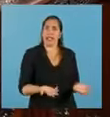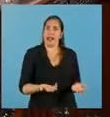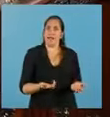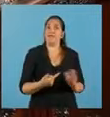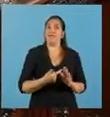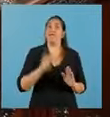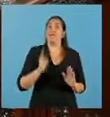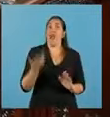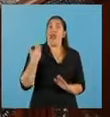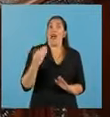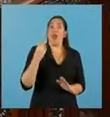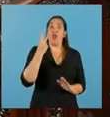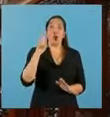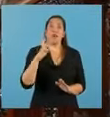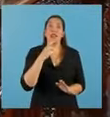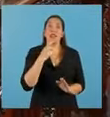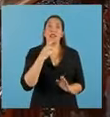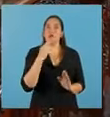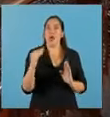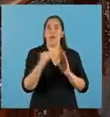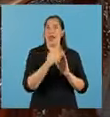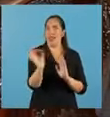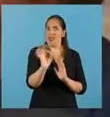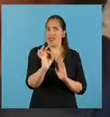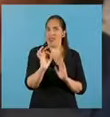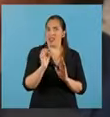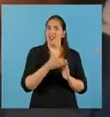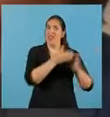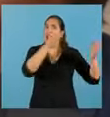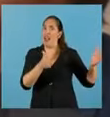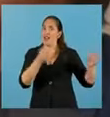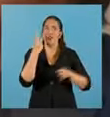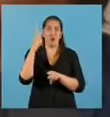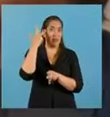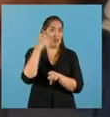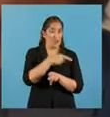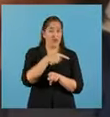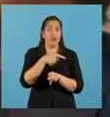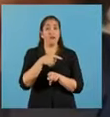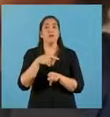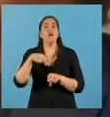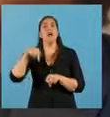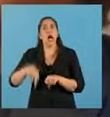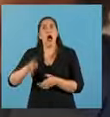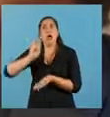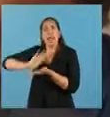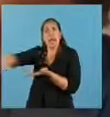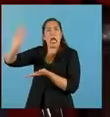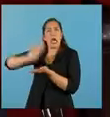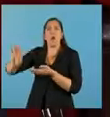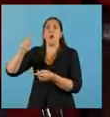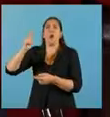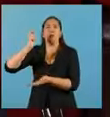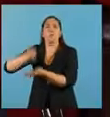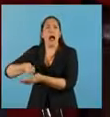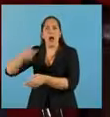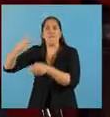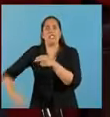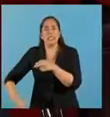año 2019. Ahora sabemos que no solo en endeudamiento externo y concentración de vencimiento de las